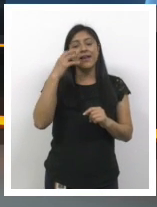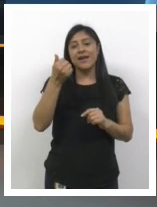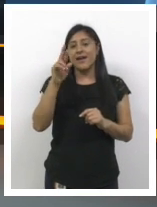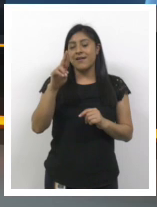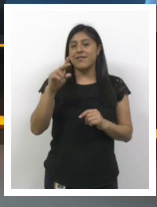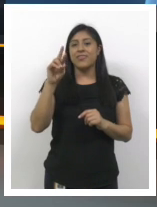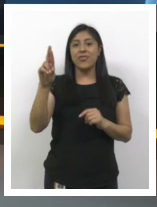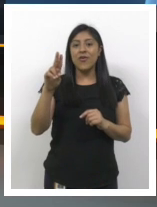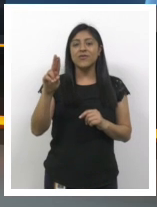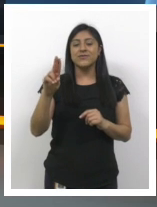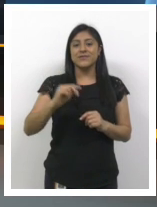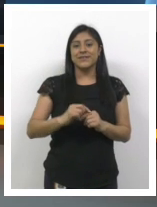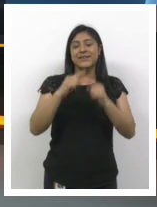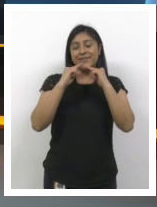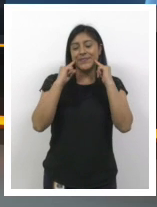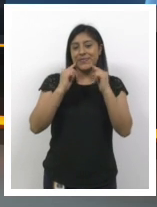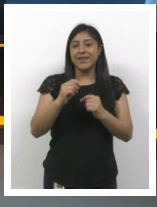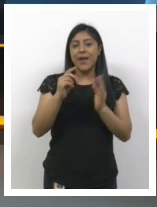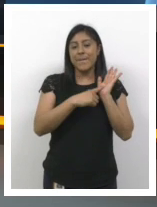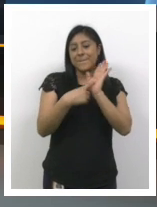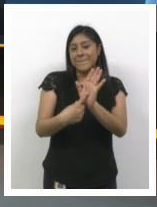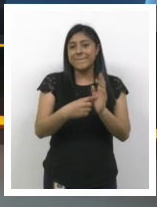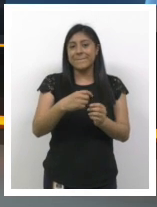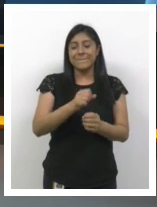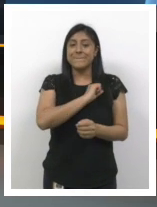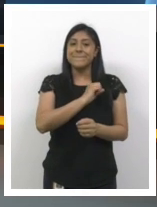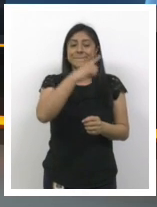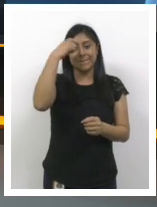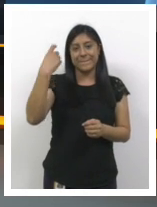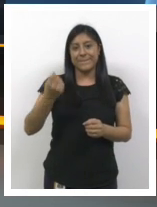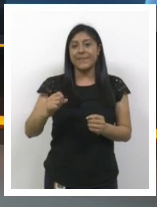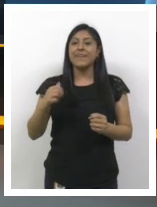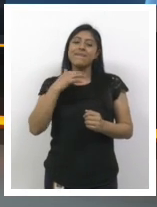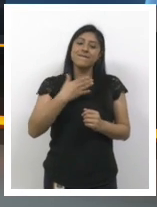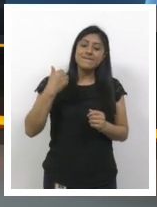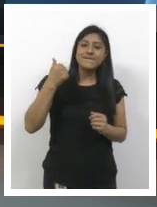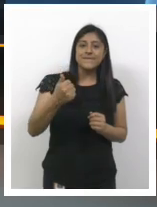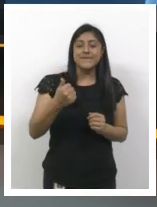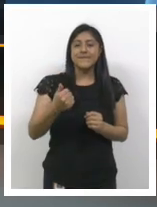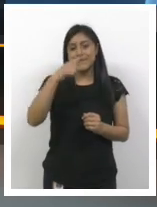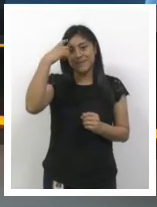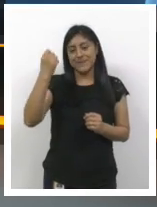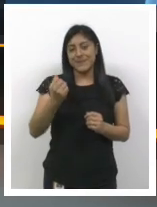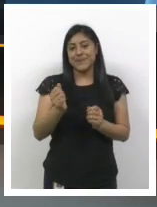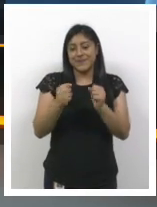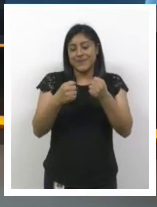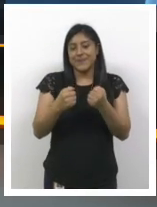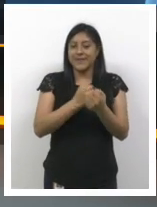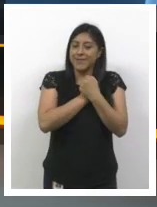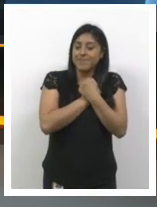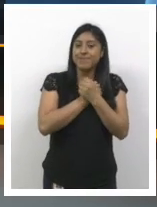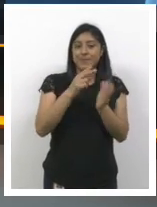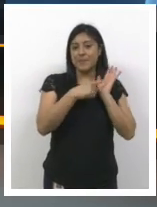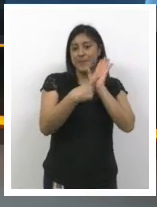un amable saludo y sonrisa, demostrando a los compañeros de trabajo que no hay mejor tarea que la que se hace con pasión.